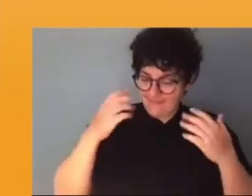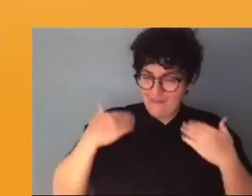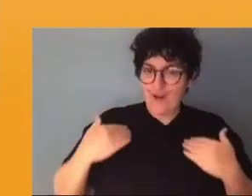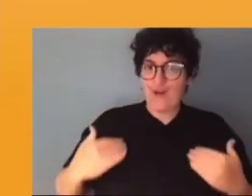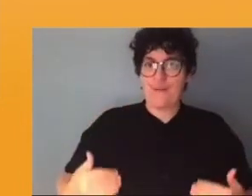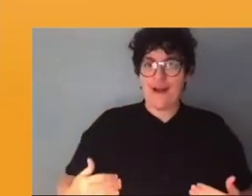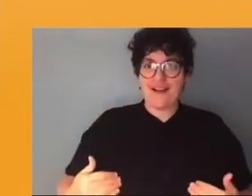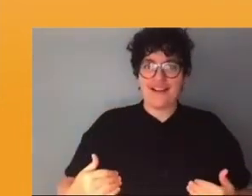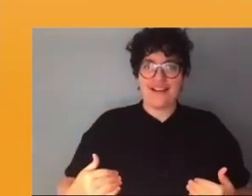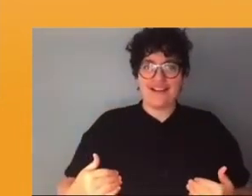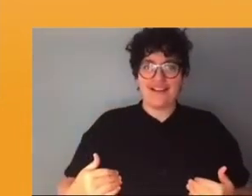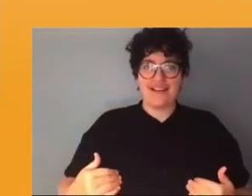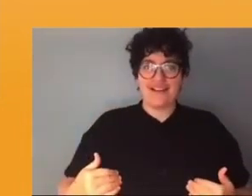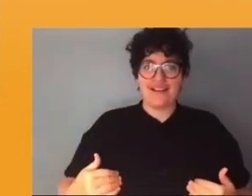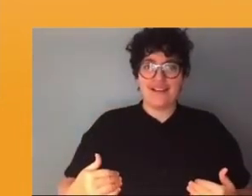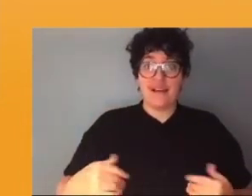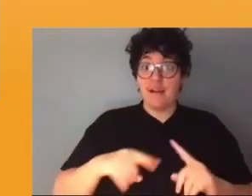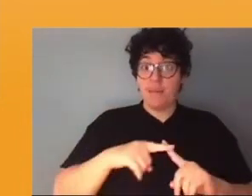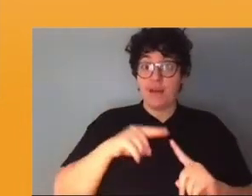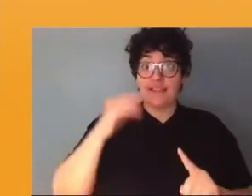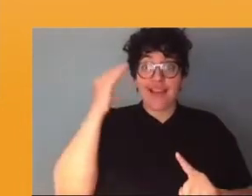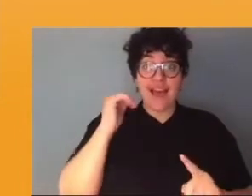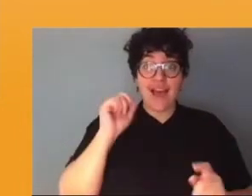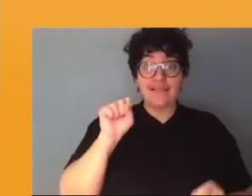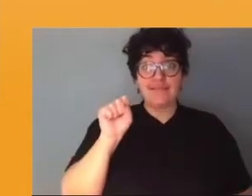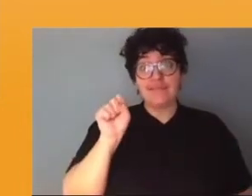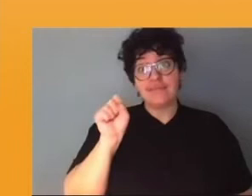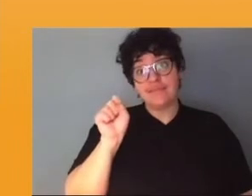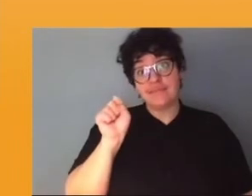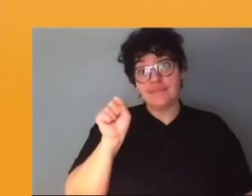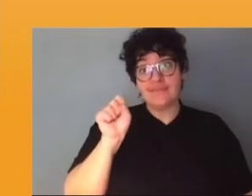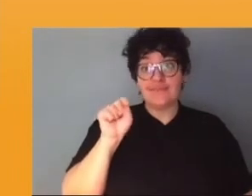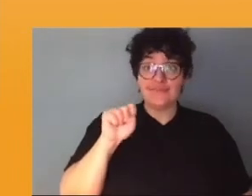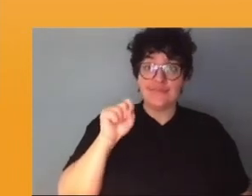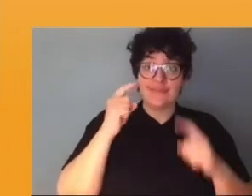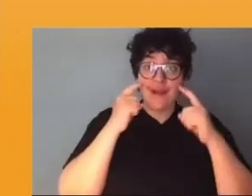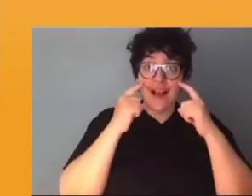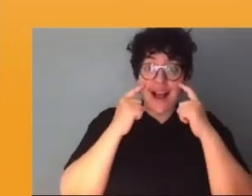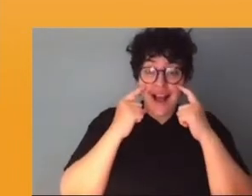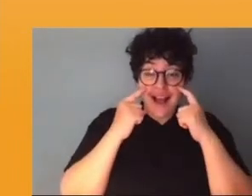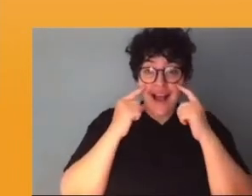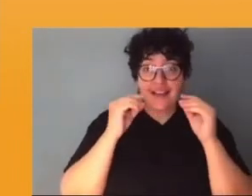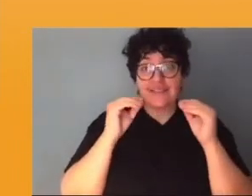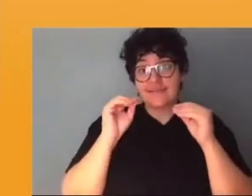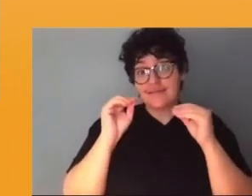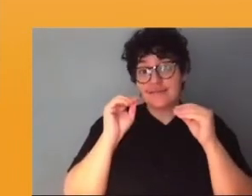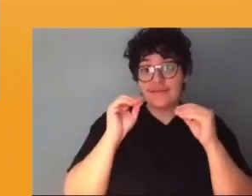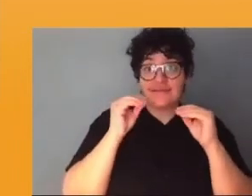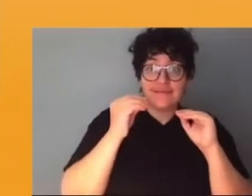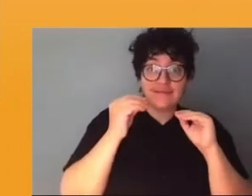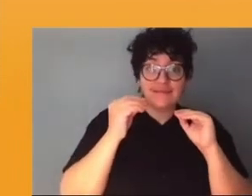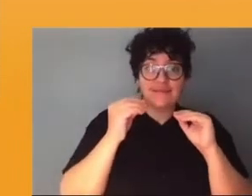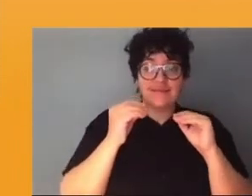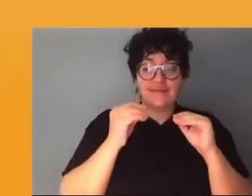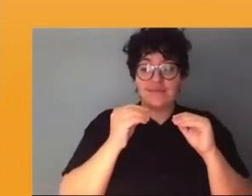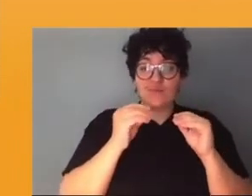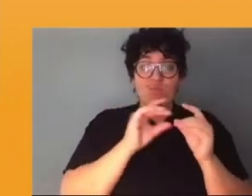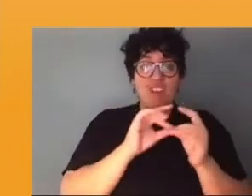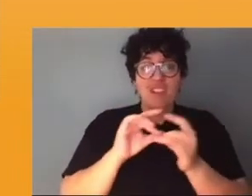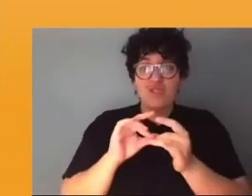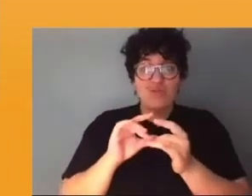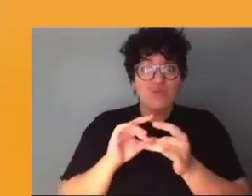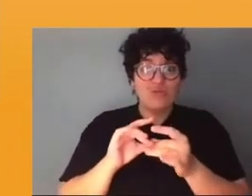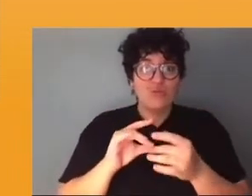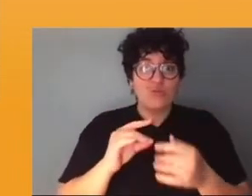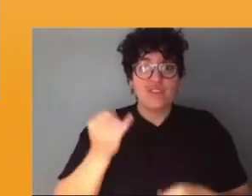Y porque estamos intentando demostrar que somos quizá de una generación mayor, mujer de una generación mayor,